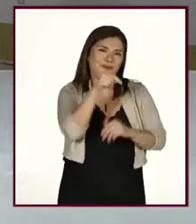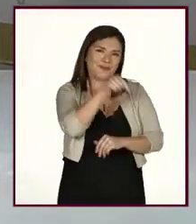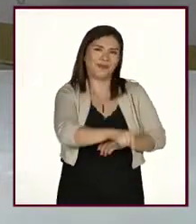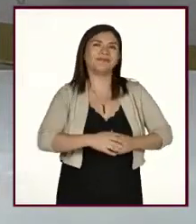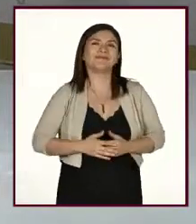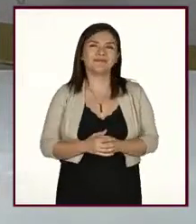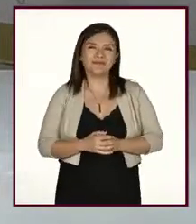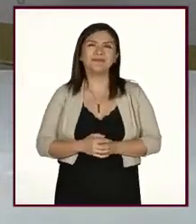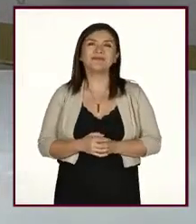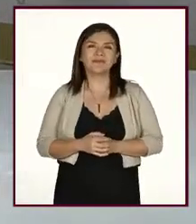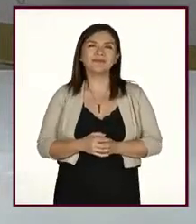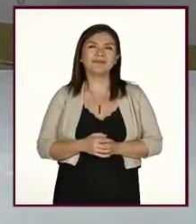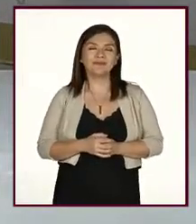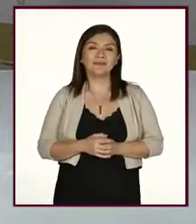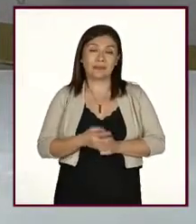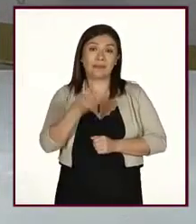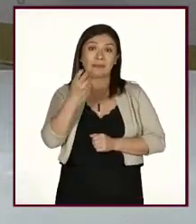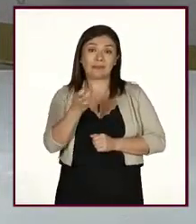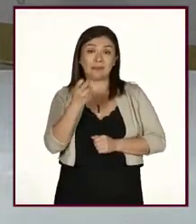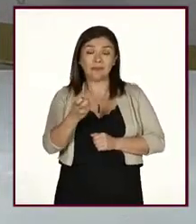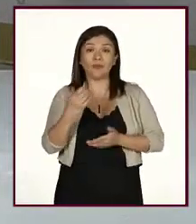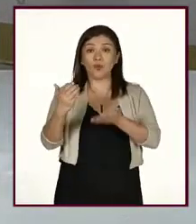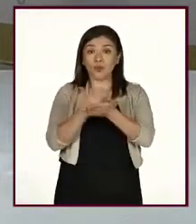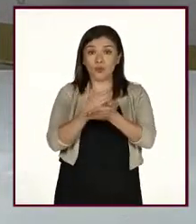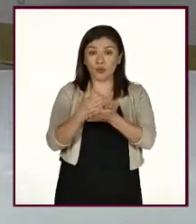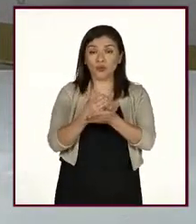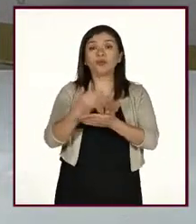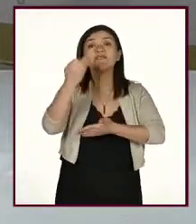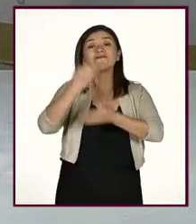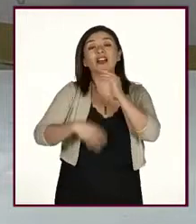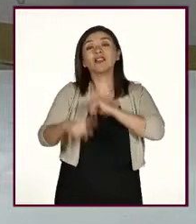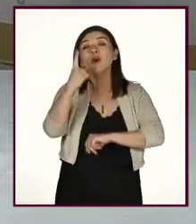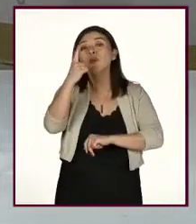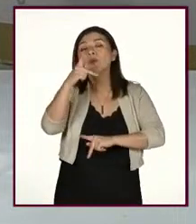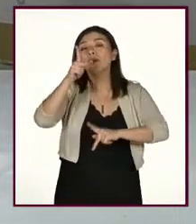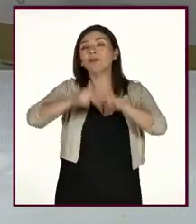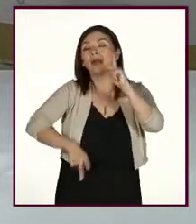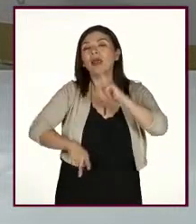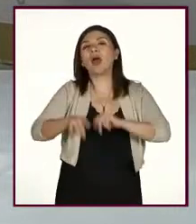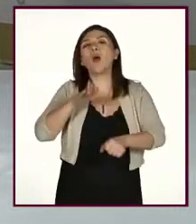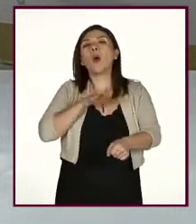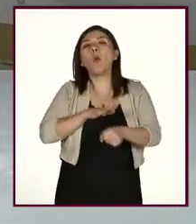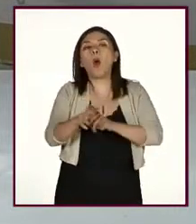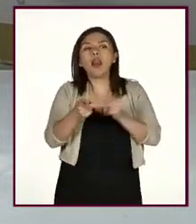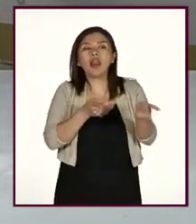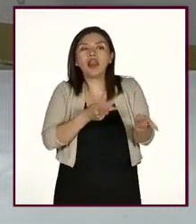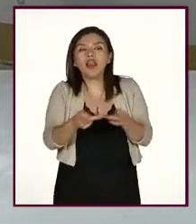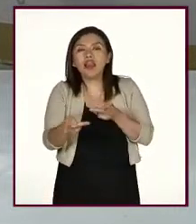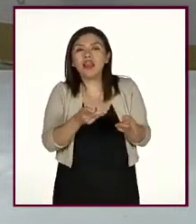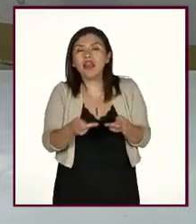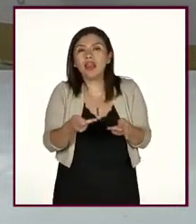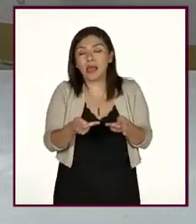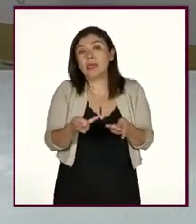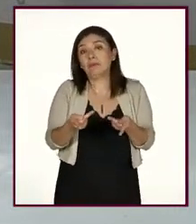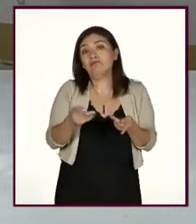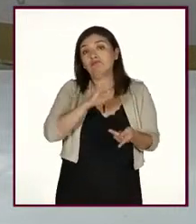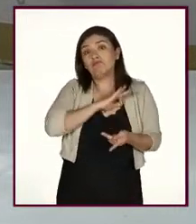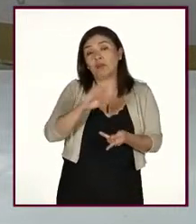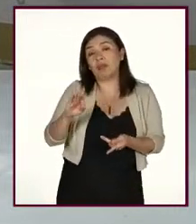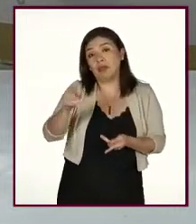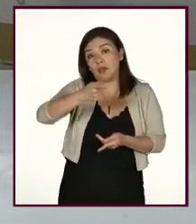Entonces, pues esta parte del tratamiento, y nos quedaba un poquito pendiente ciertas estrategias que también